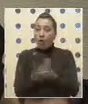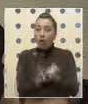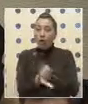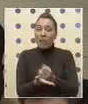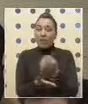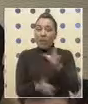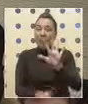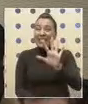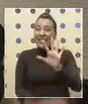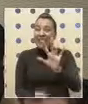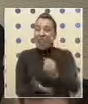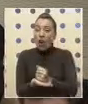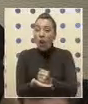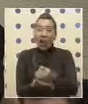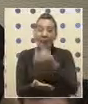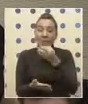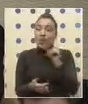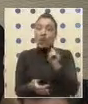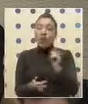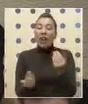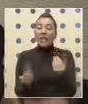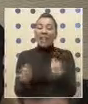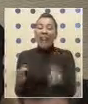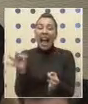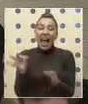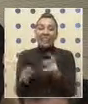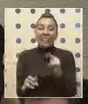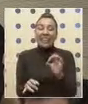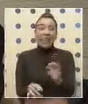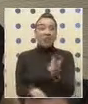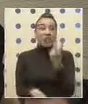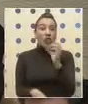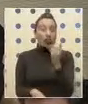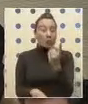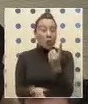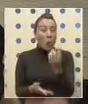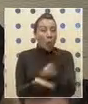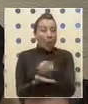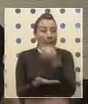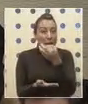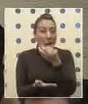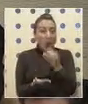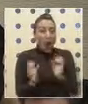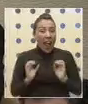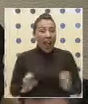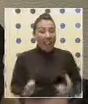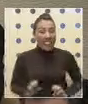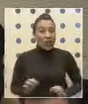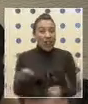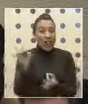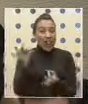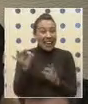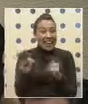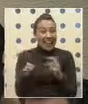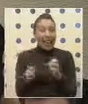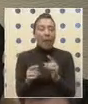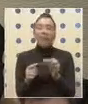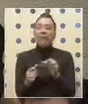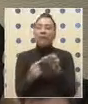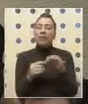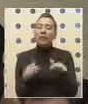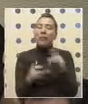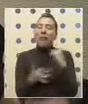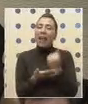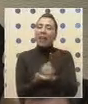solo 5 de ellos son sin receta. Por lo tanto, 201 medicamentos éticos con receta que son usados principalmente